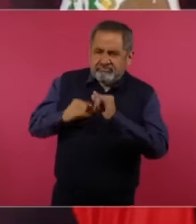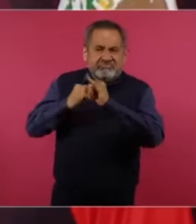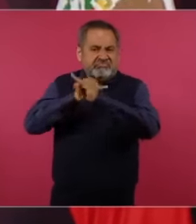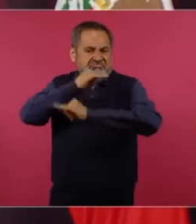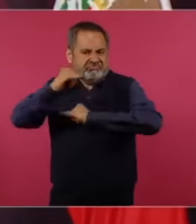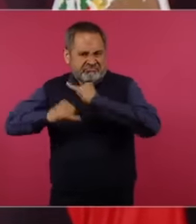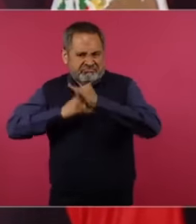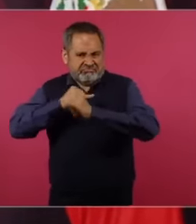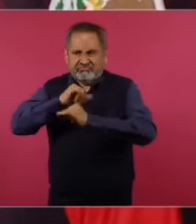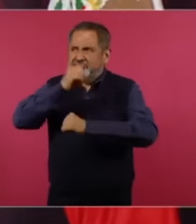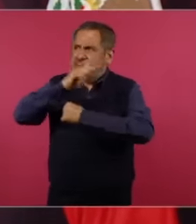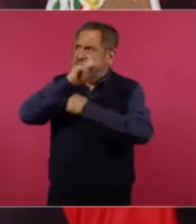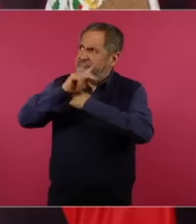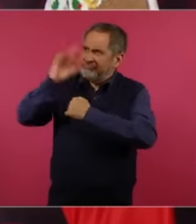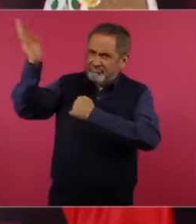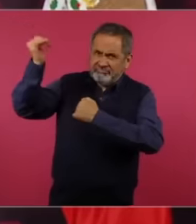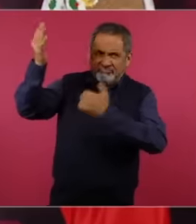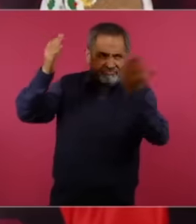internacionales